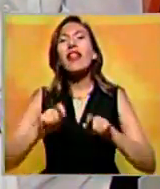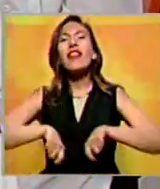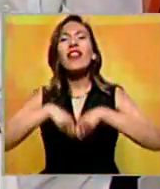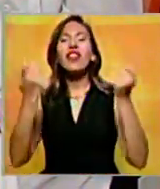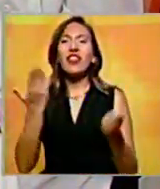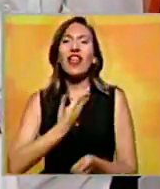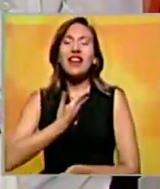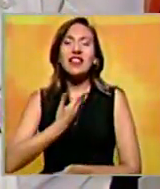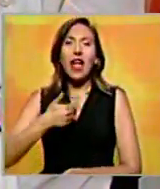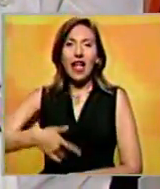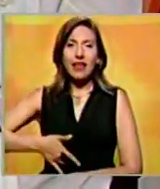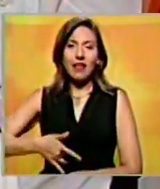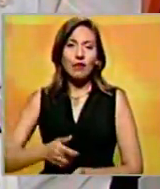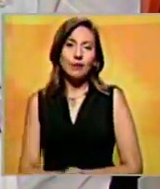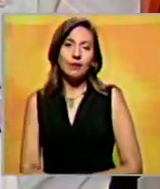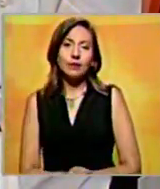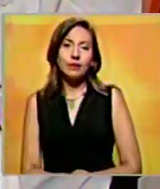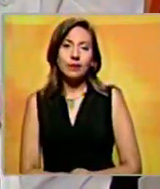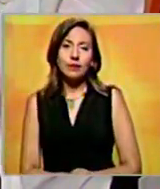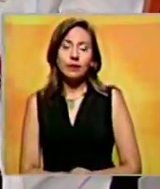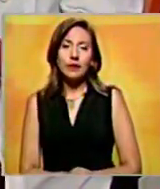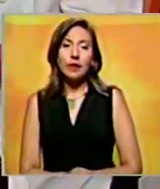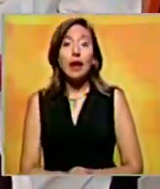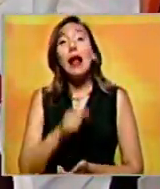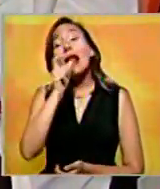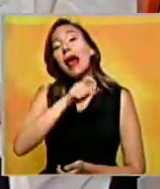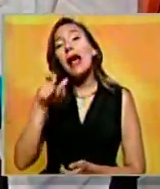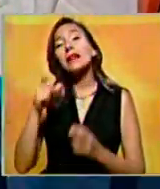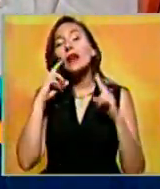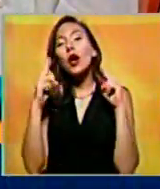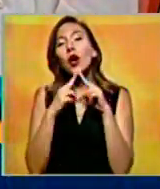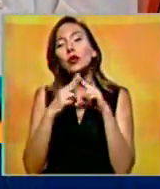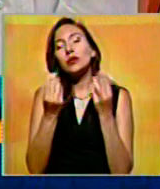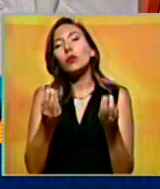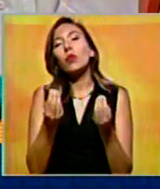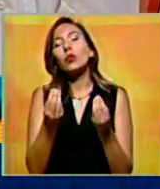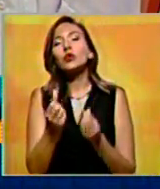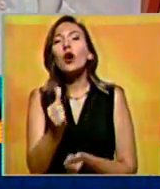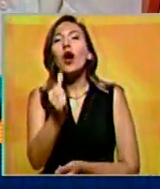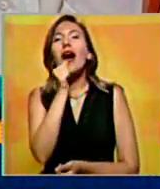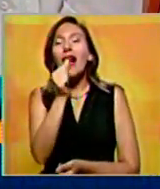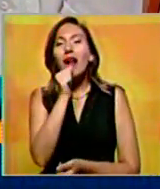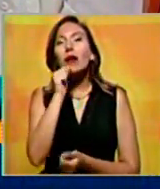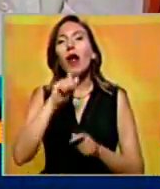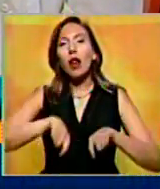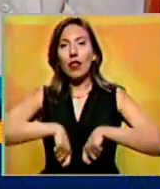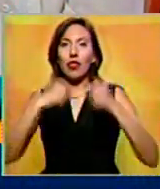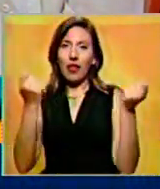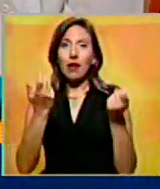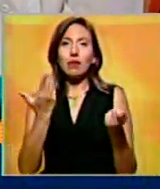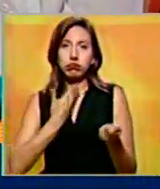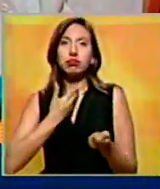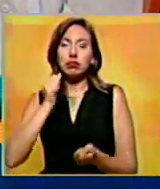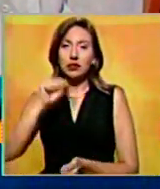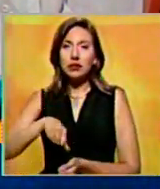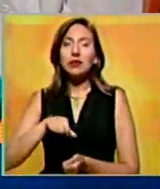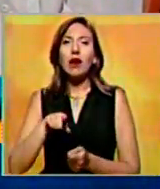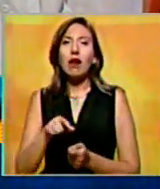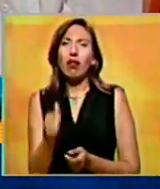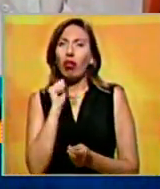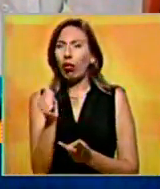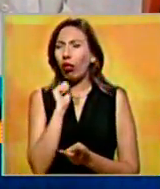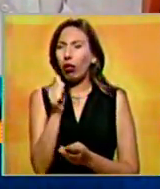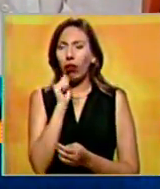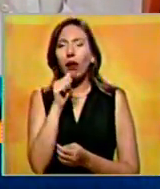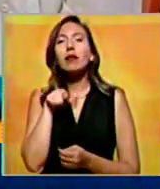nuestro hígado? Bueno, lo que la gente conoce más es la ingesta de alcohol. La ingesta de alcohol en forma desmedida